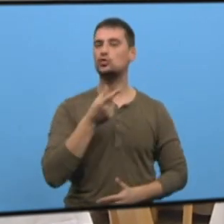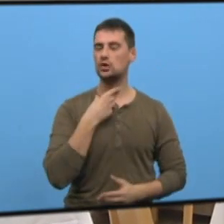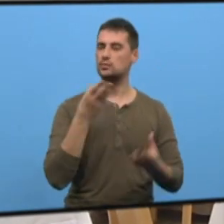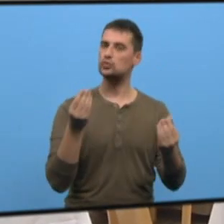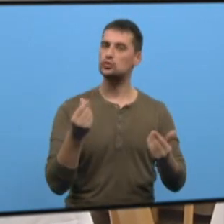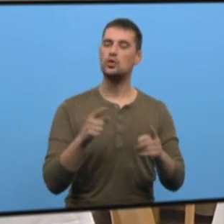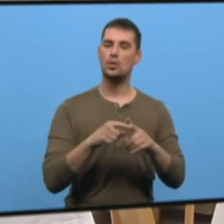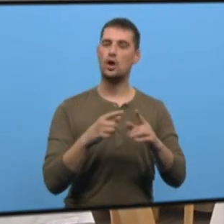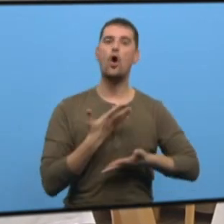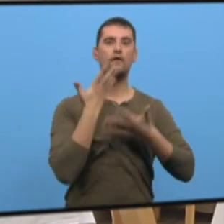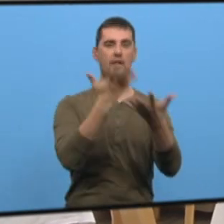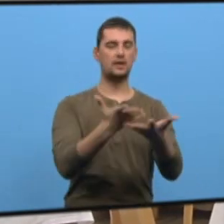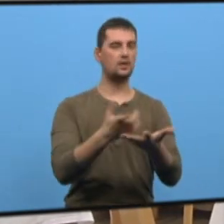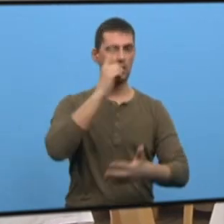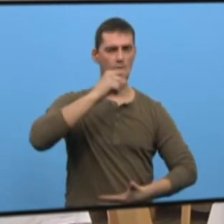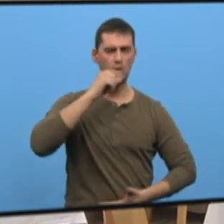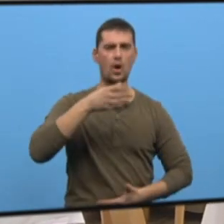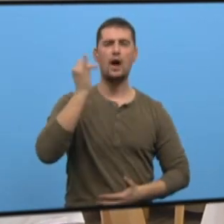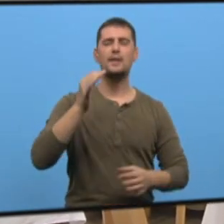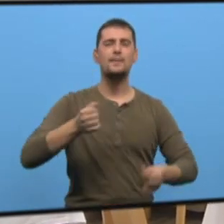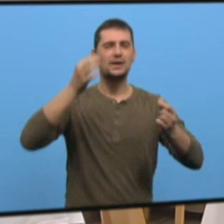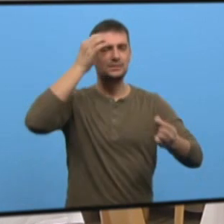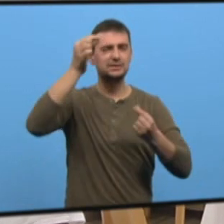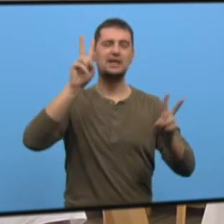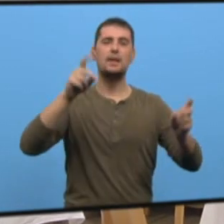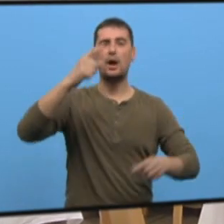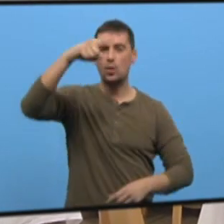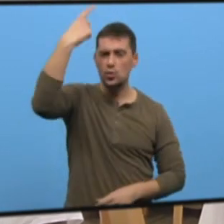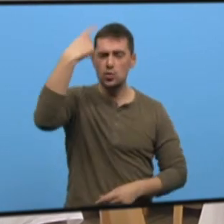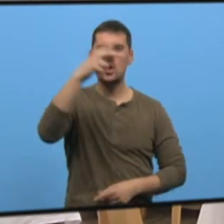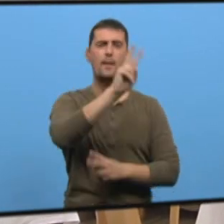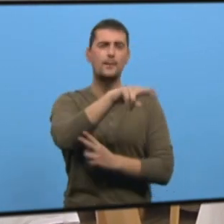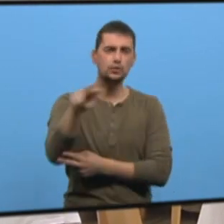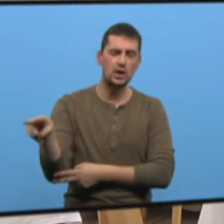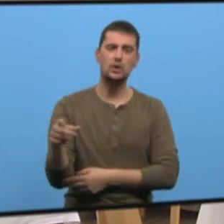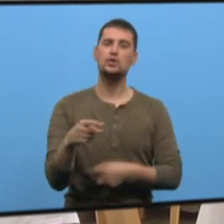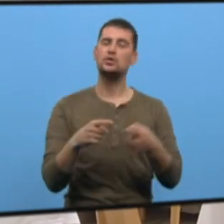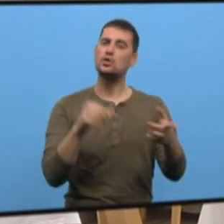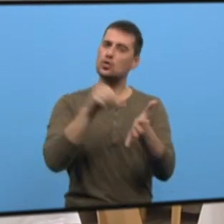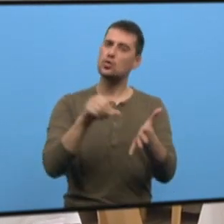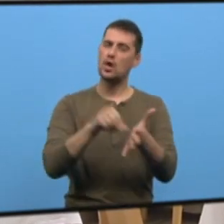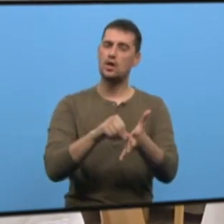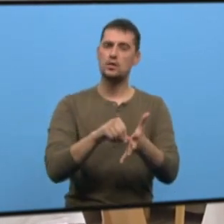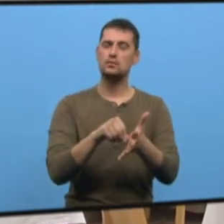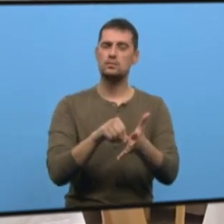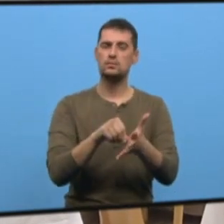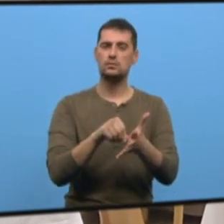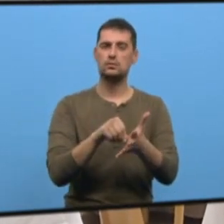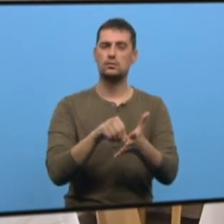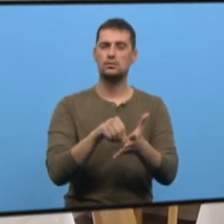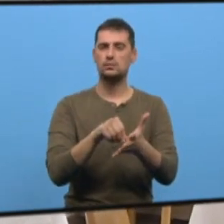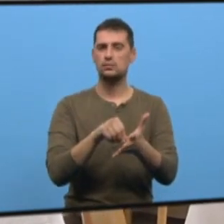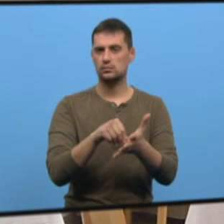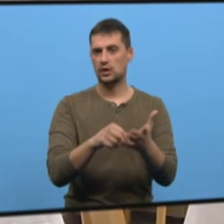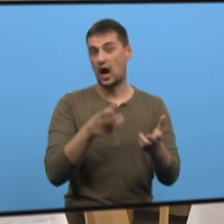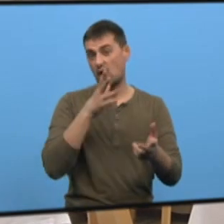que tiene Lugo en concreto de a nivel cultural de museos que sea una ciudad como les